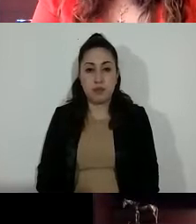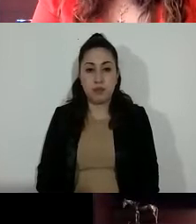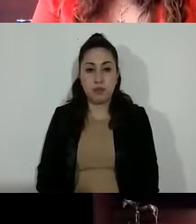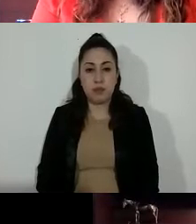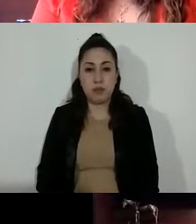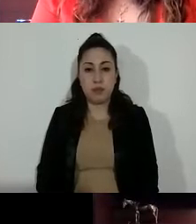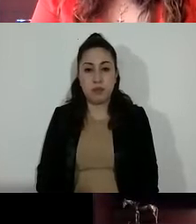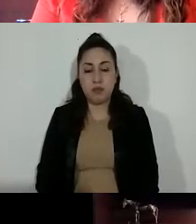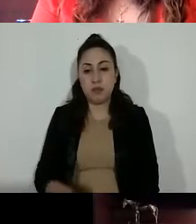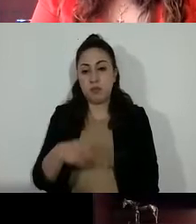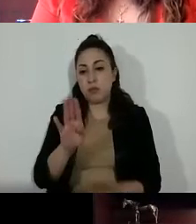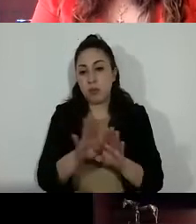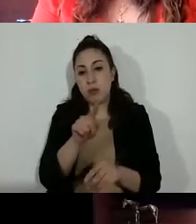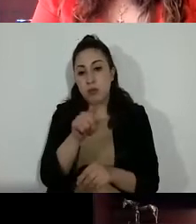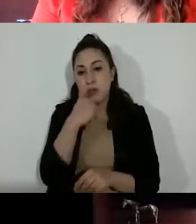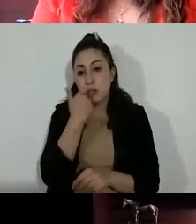Pero como ustedes gusten.